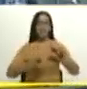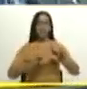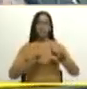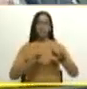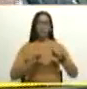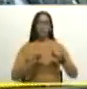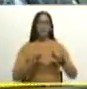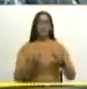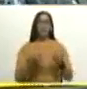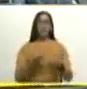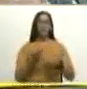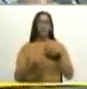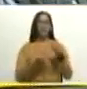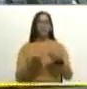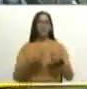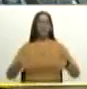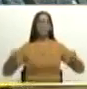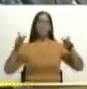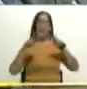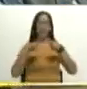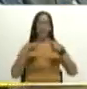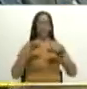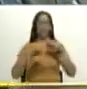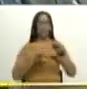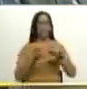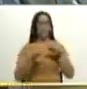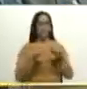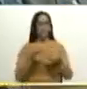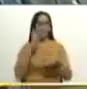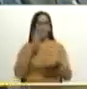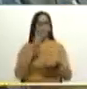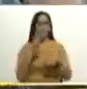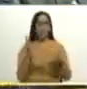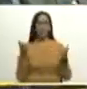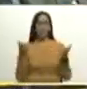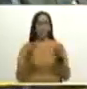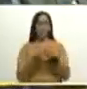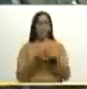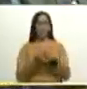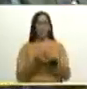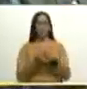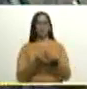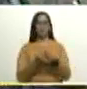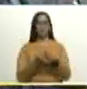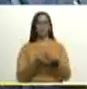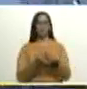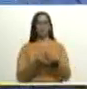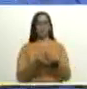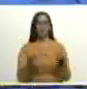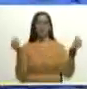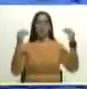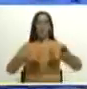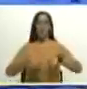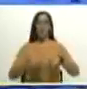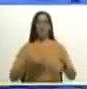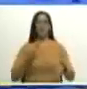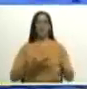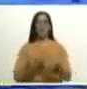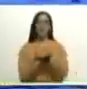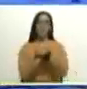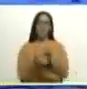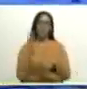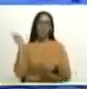que se constituye en un valor colectivo, 4 consensos fundamentales de quienes amamos a